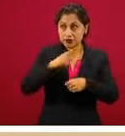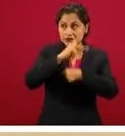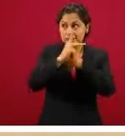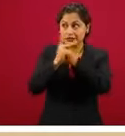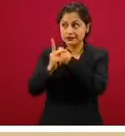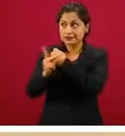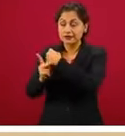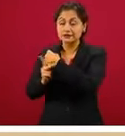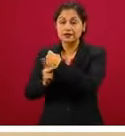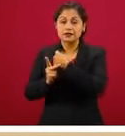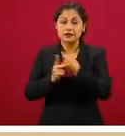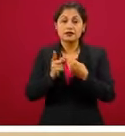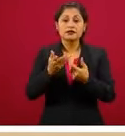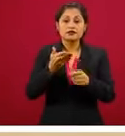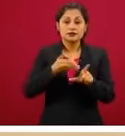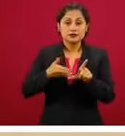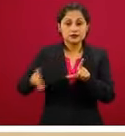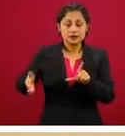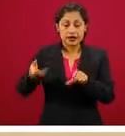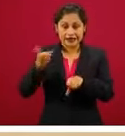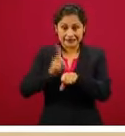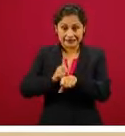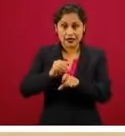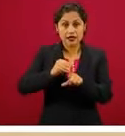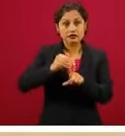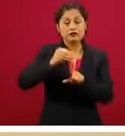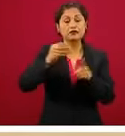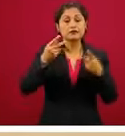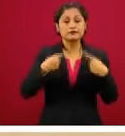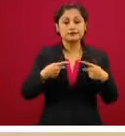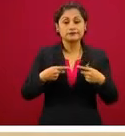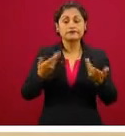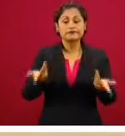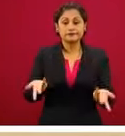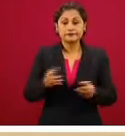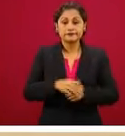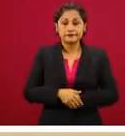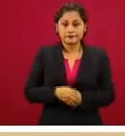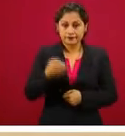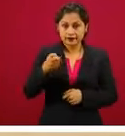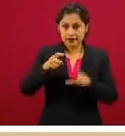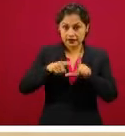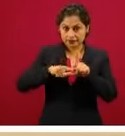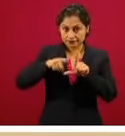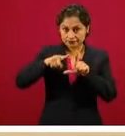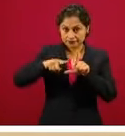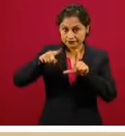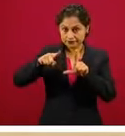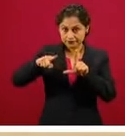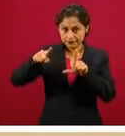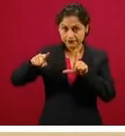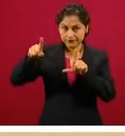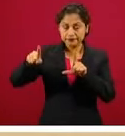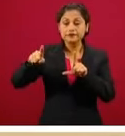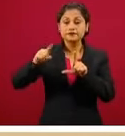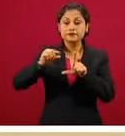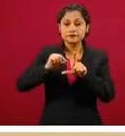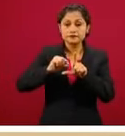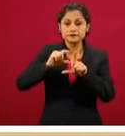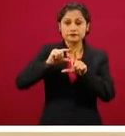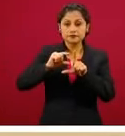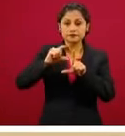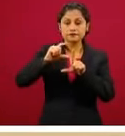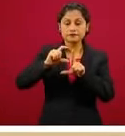lo largo del tiempo. Y está en una escala logarítmica, esto quiere decir, aumenta en intervalos de